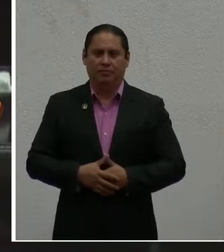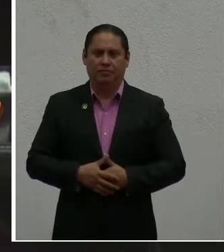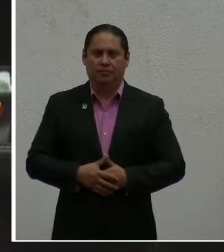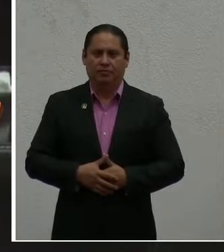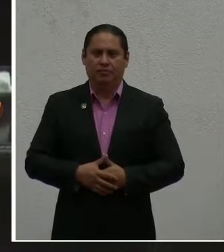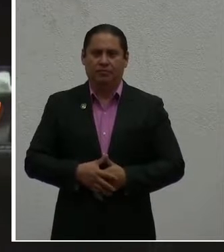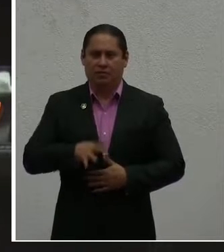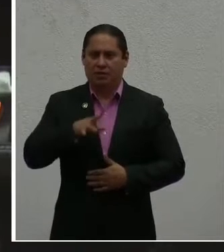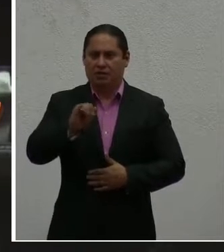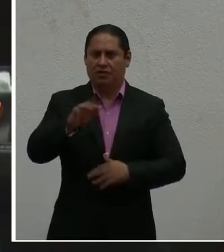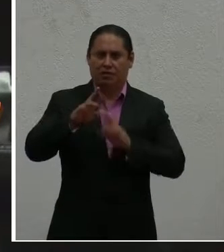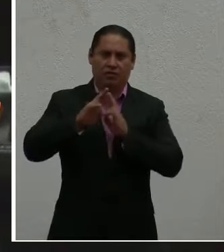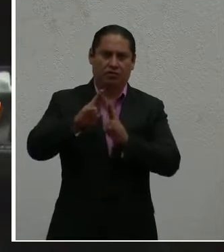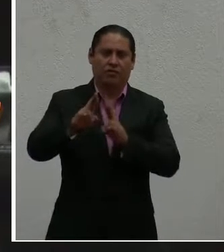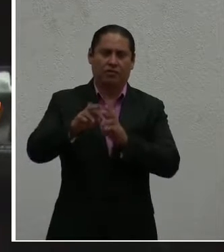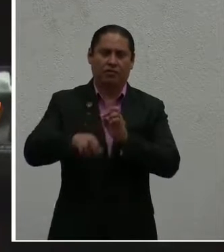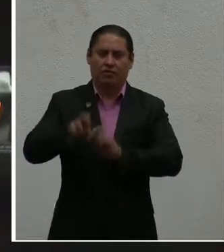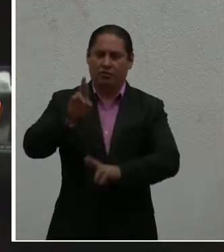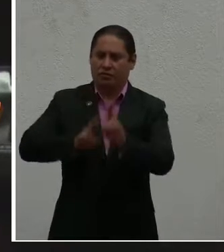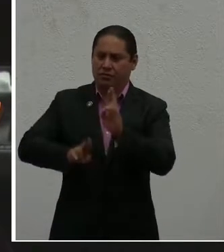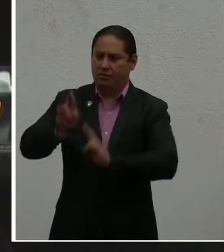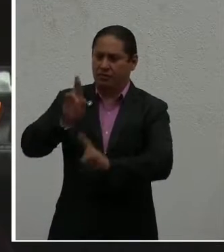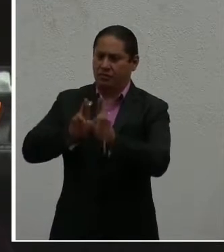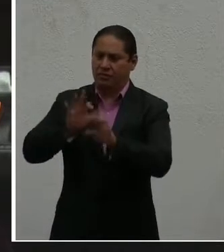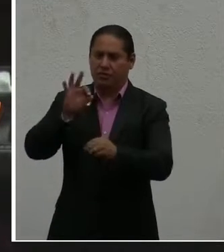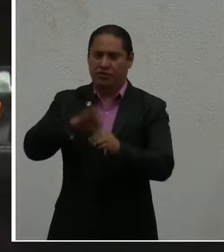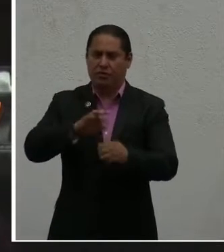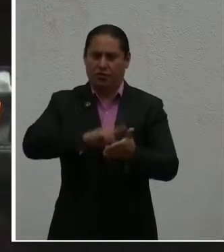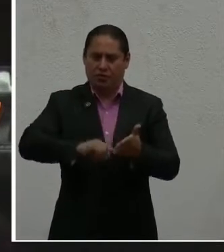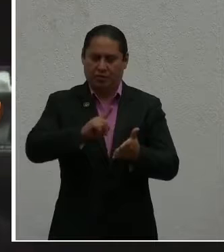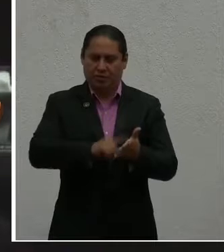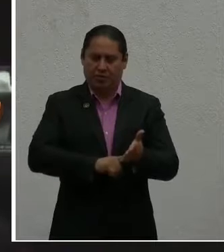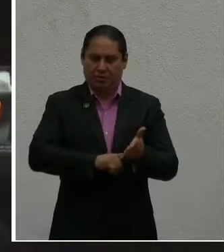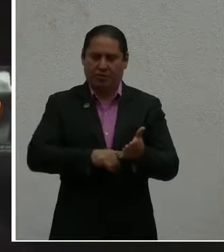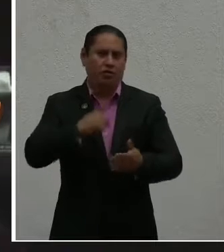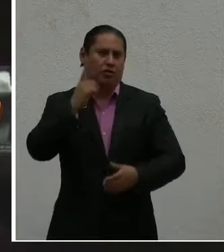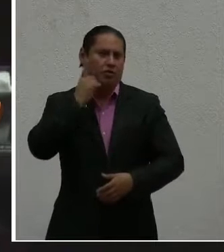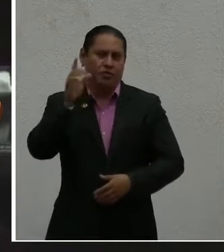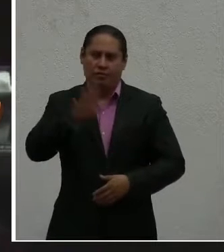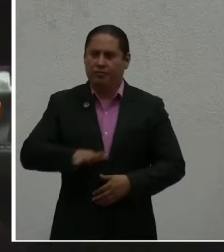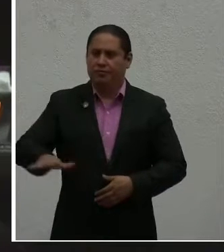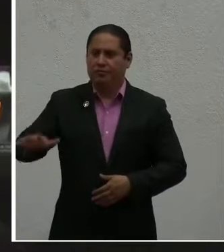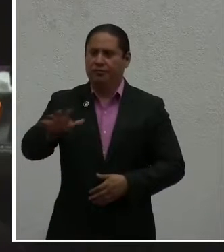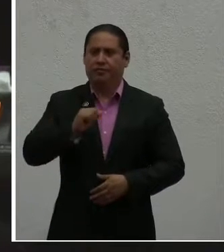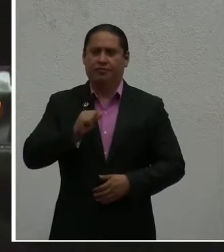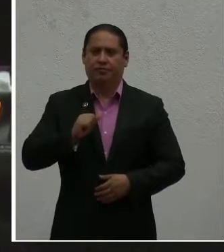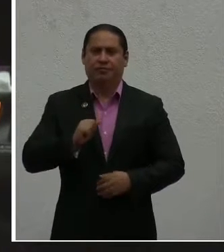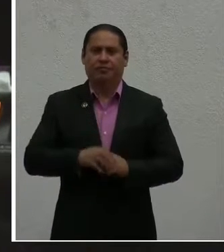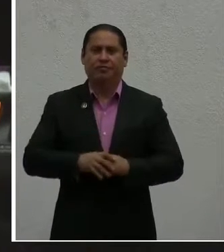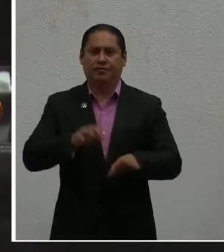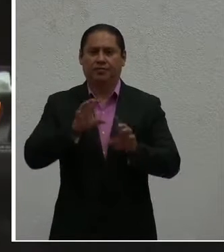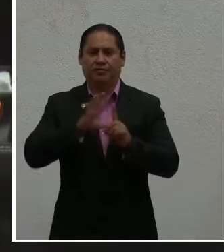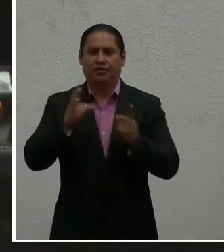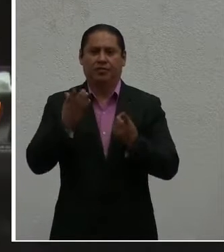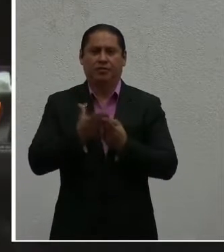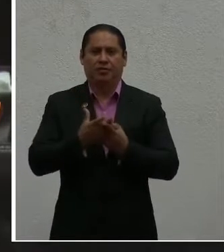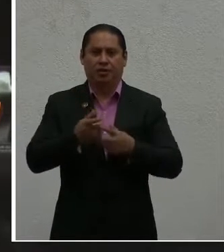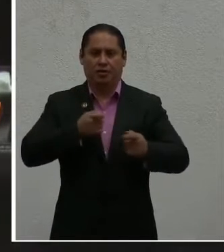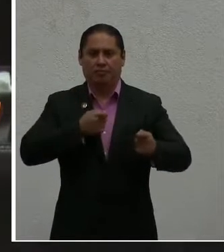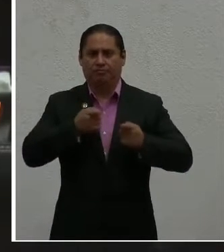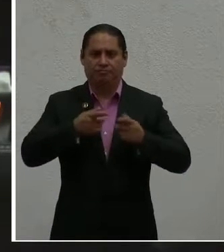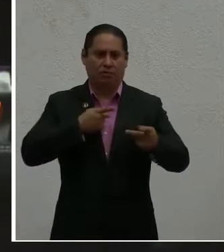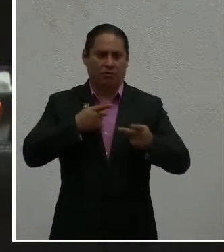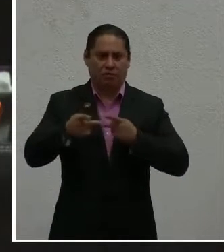Así lo resolvieron y dictaminaron por unanimidad de votos las diputadas y diputados presentes de la Comisión de Planeación para